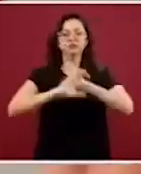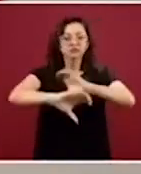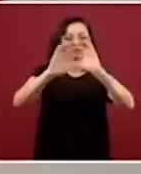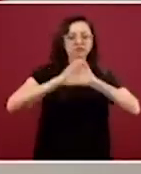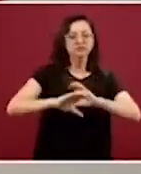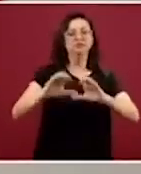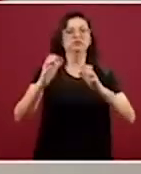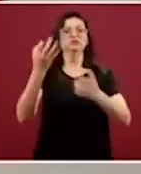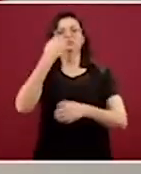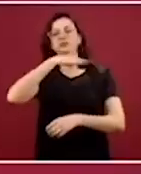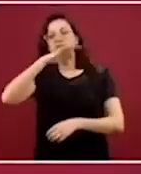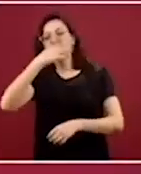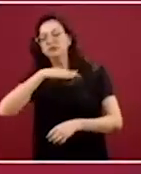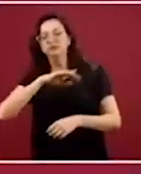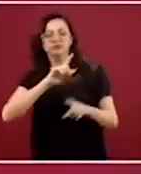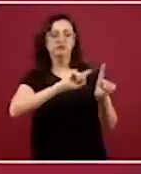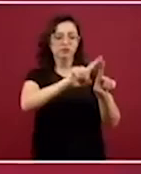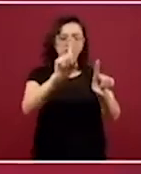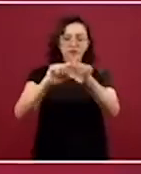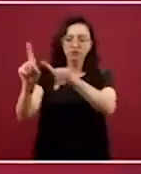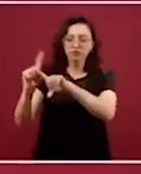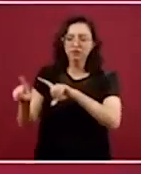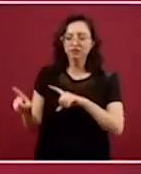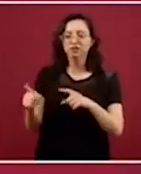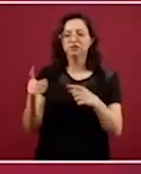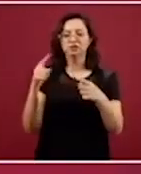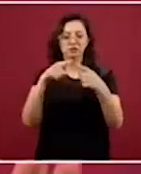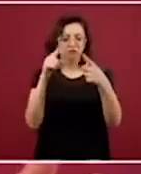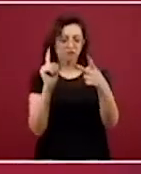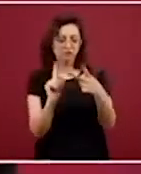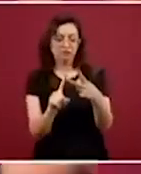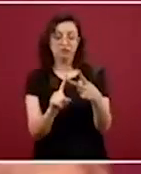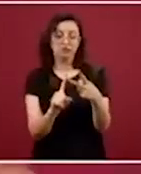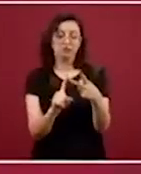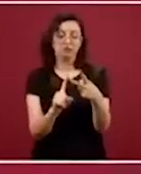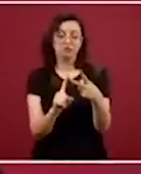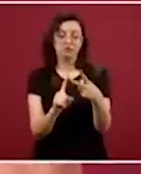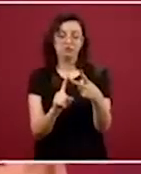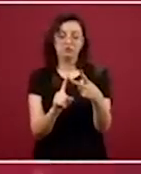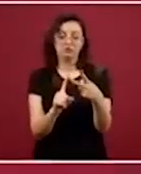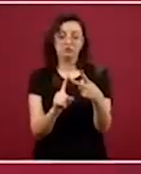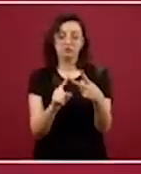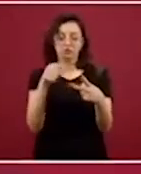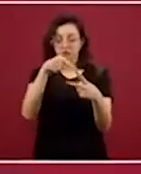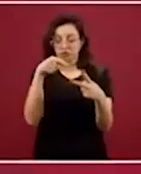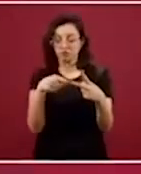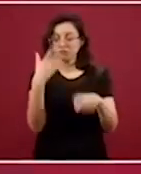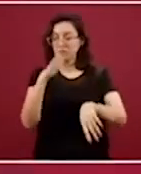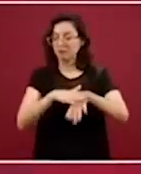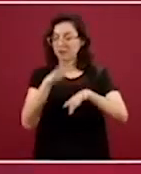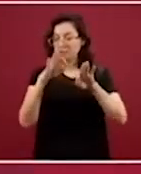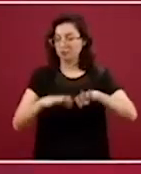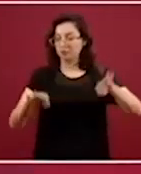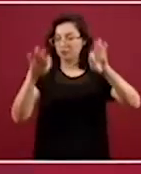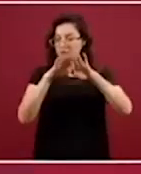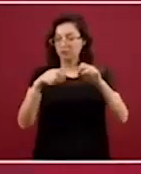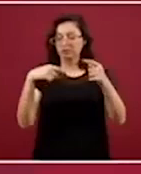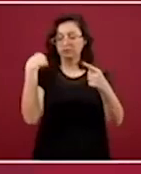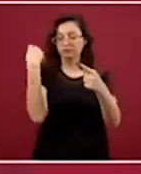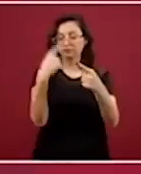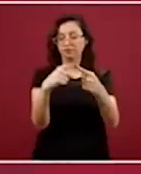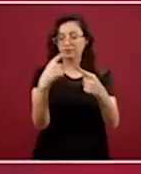ferias, etcétera, hay dos cosas, al menos, hay muchas consideraciones, pero dos importantes a considerar. Una